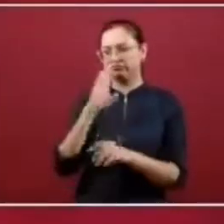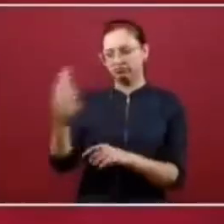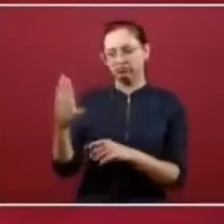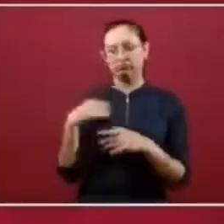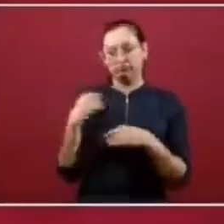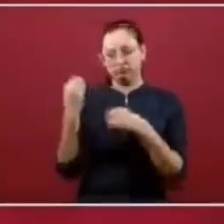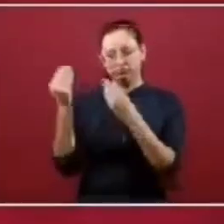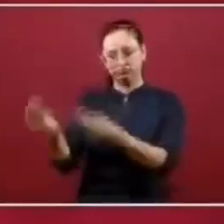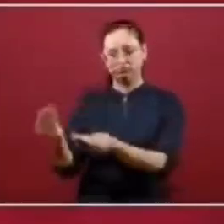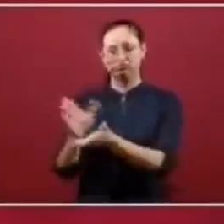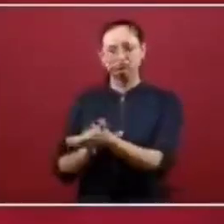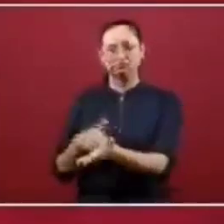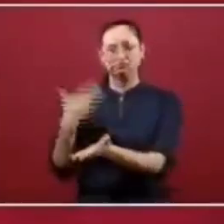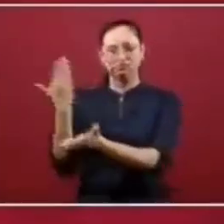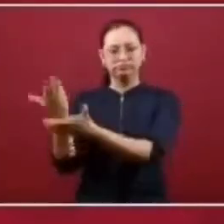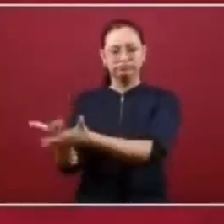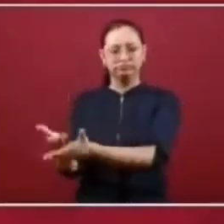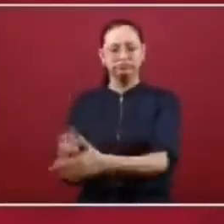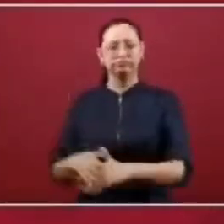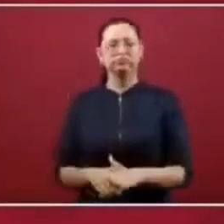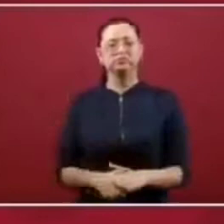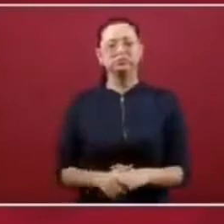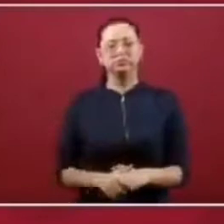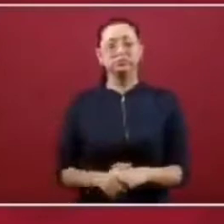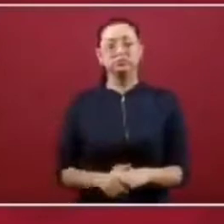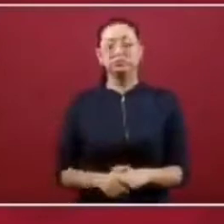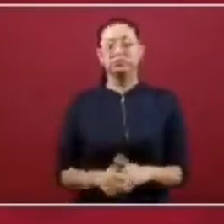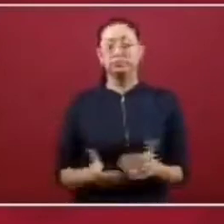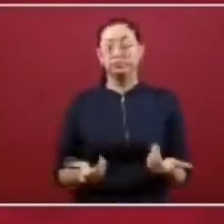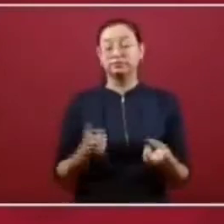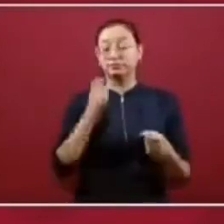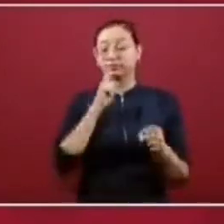precisamente presentando al Senado